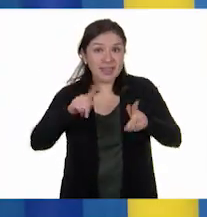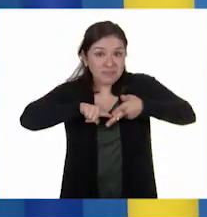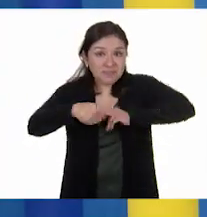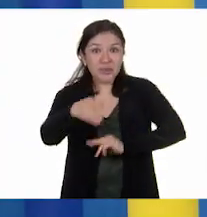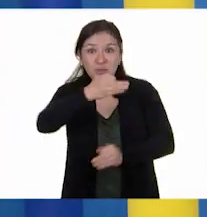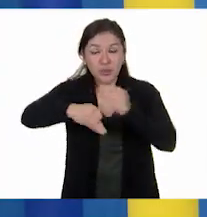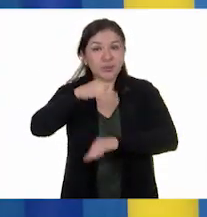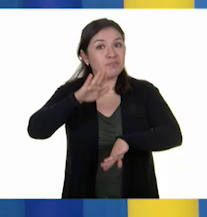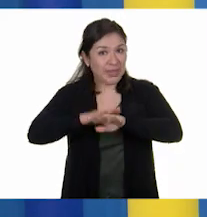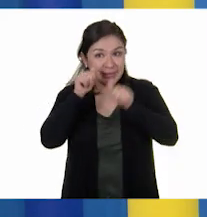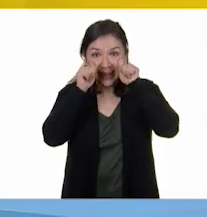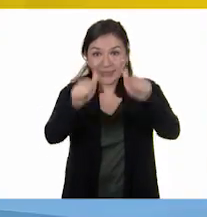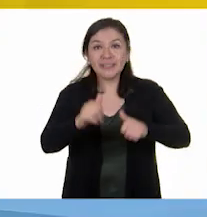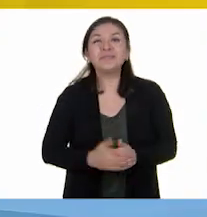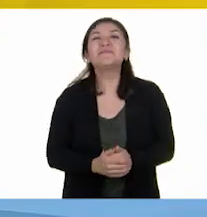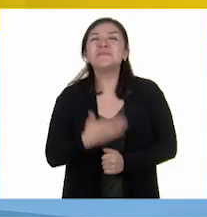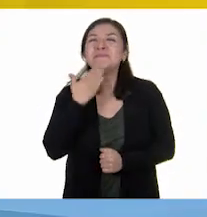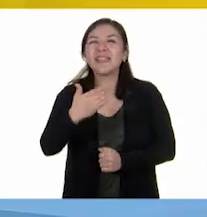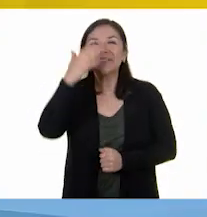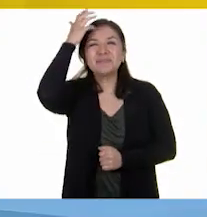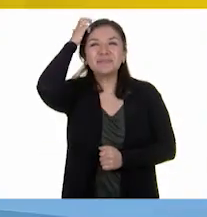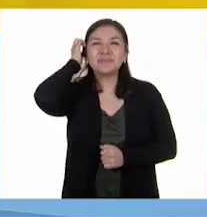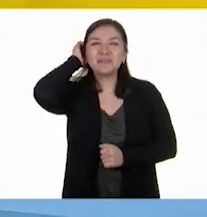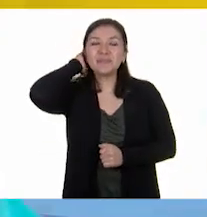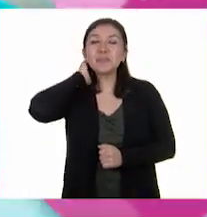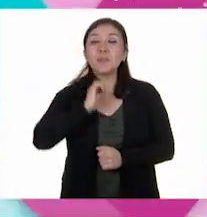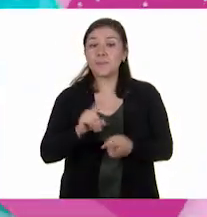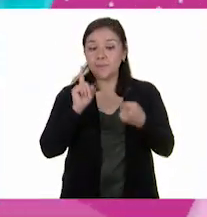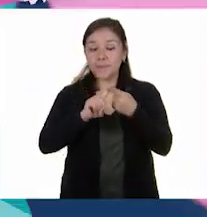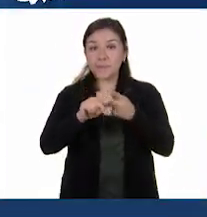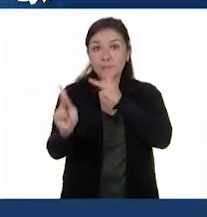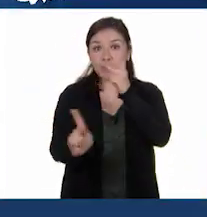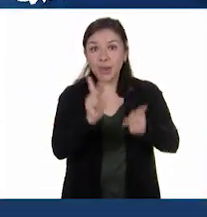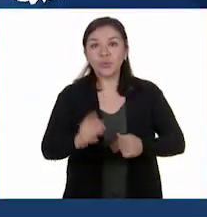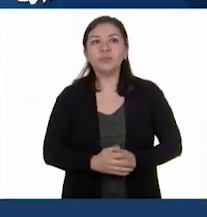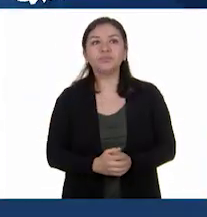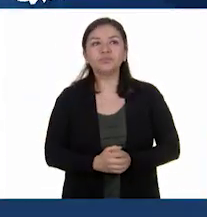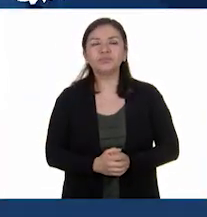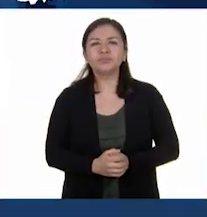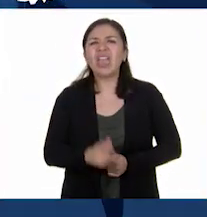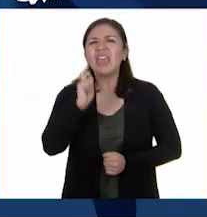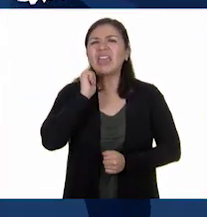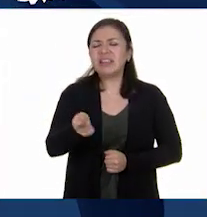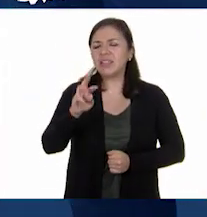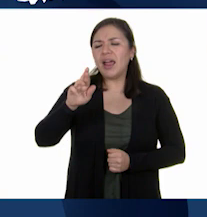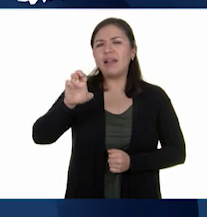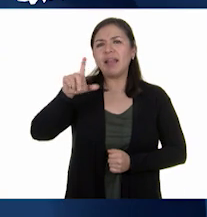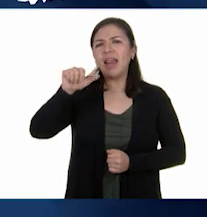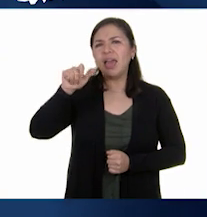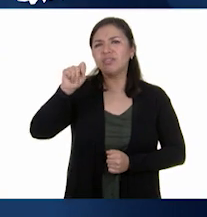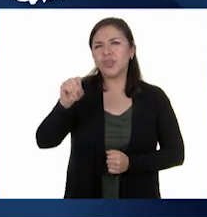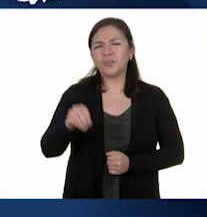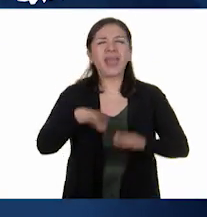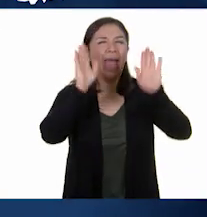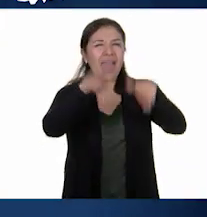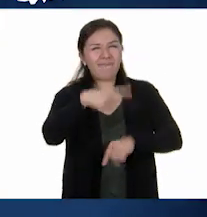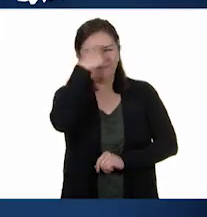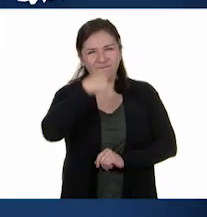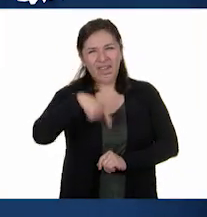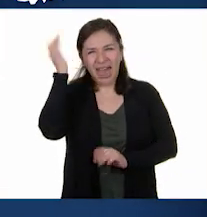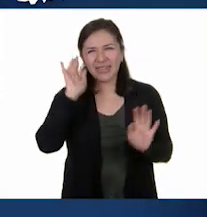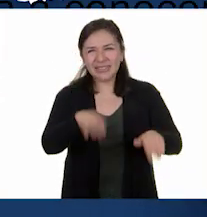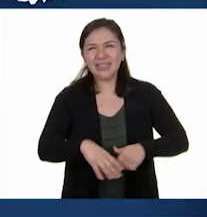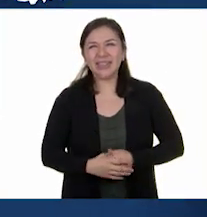valientes, pongan atención. De acuerdo, María. Va la primera pregunta. ¿Qué es un relato? Eso está muy